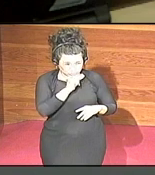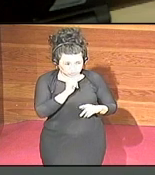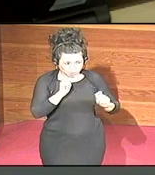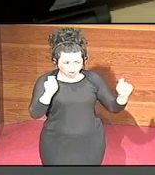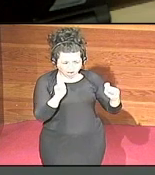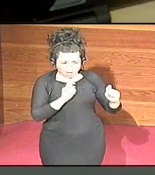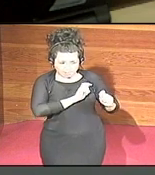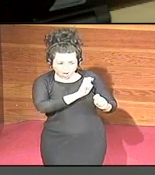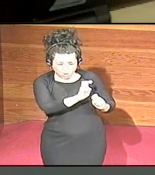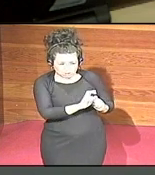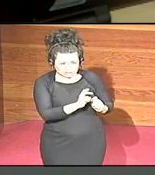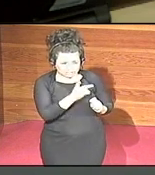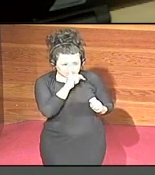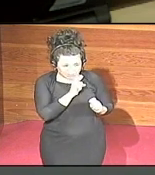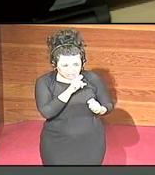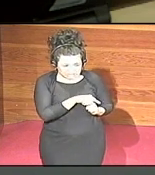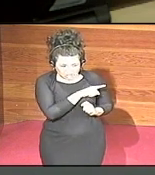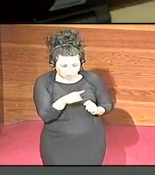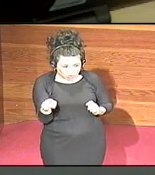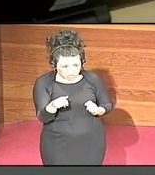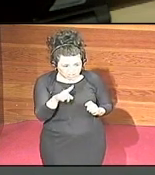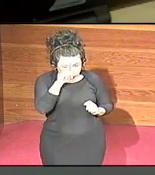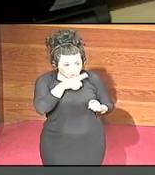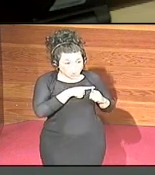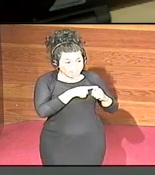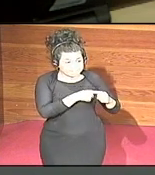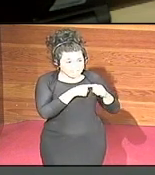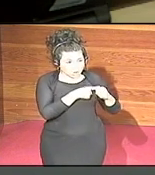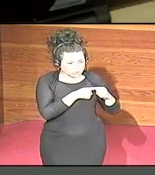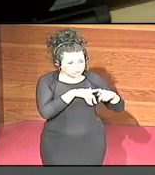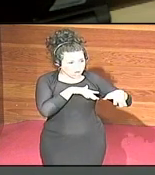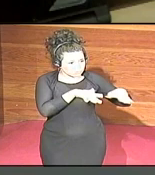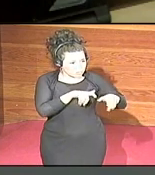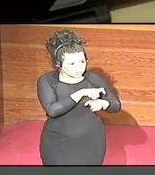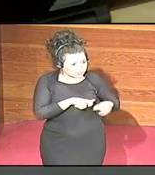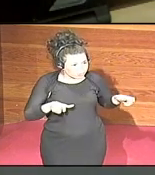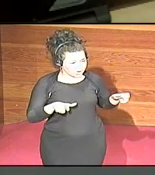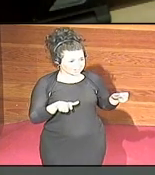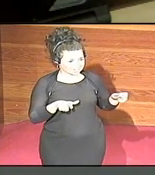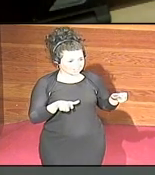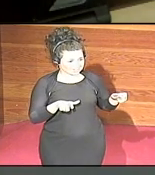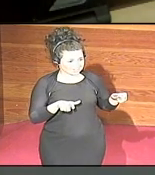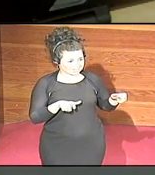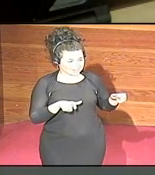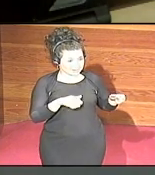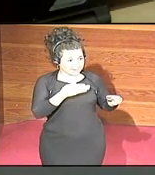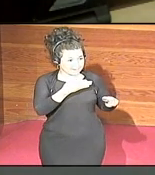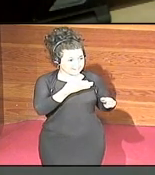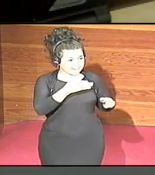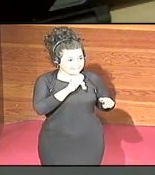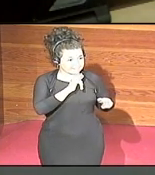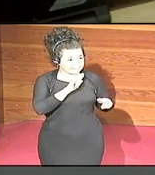recordáis, los movimientos populares en Belarus, en Bielorrusia, que habría que llamar Belarus, lo siento, por el